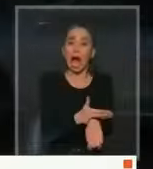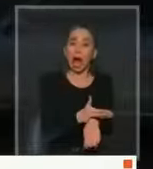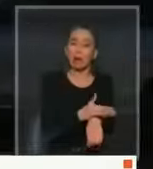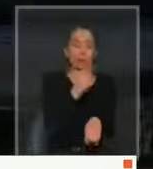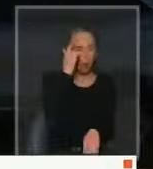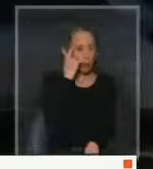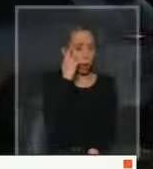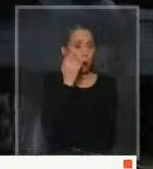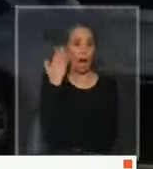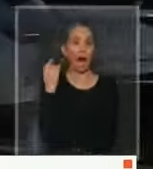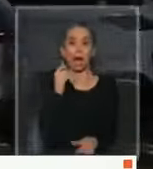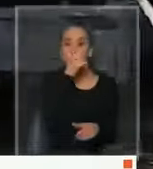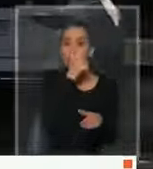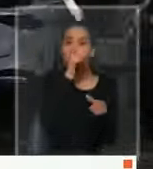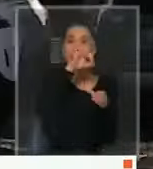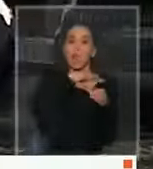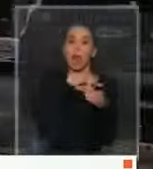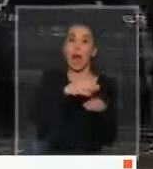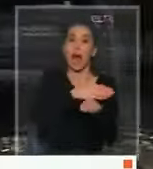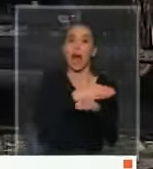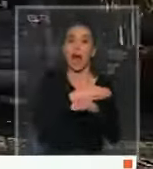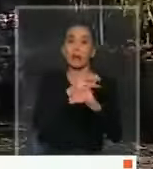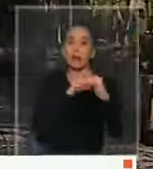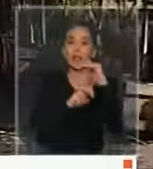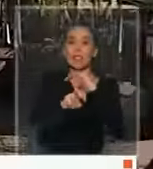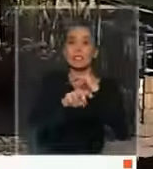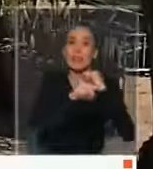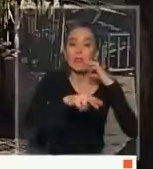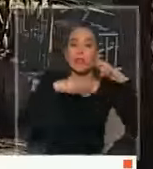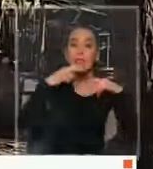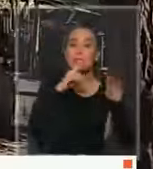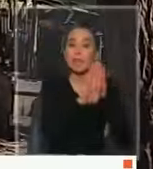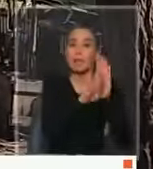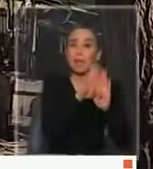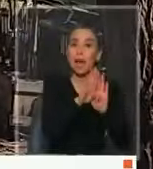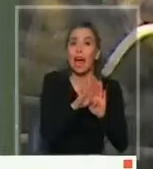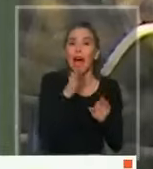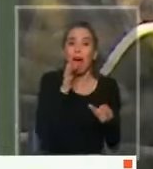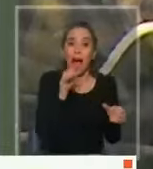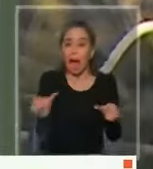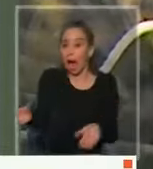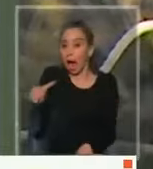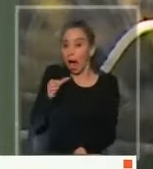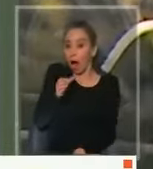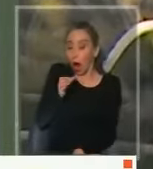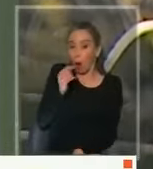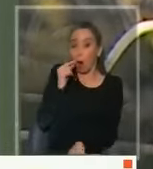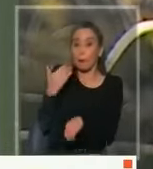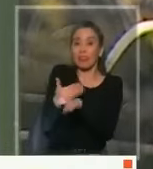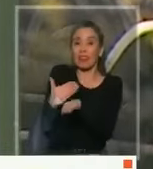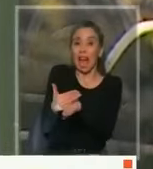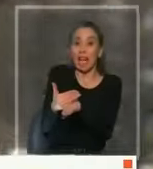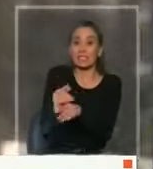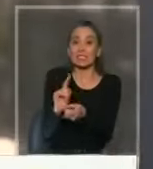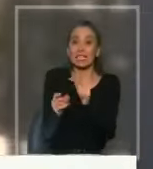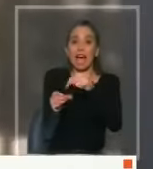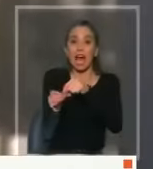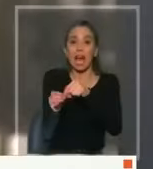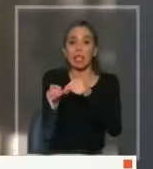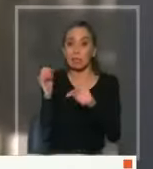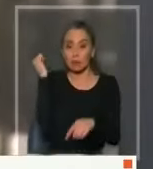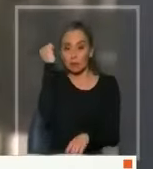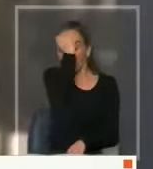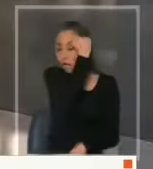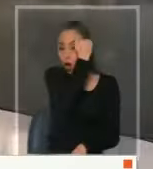que ya lo habían drogado antes de salir del local y que en el trayecto el agua ofrecida por su supuesto taxista terminó por borrar su